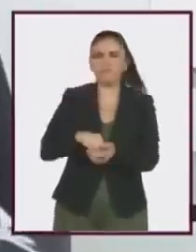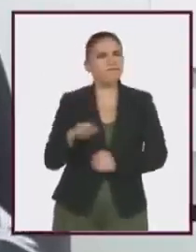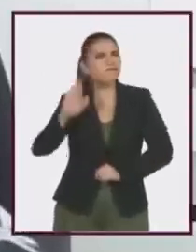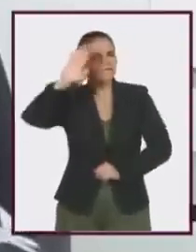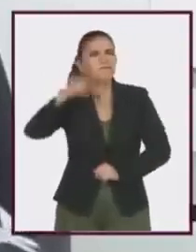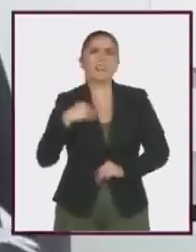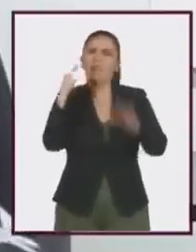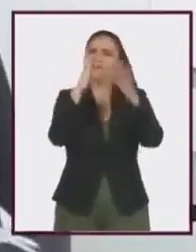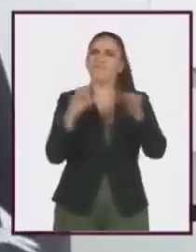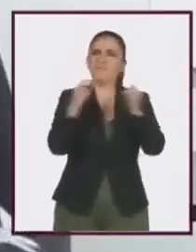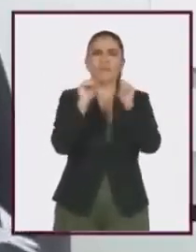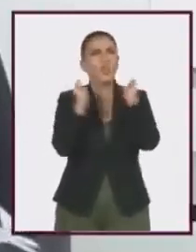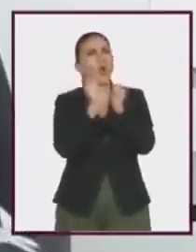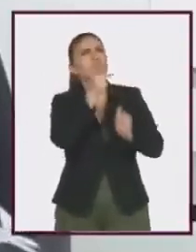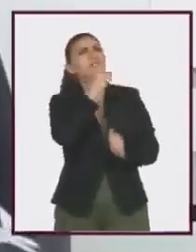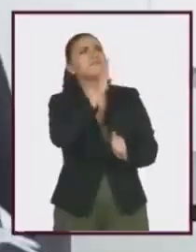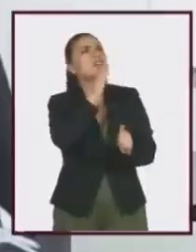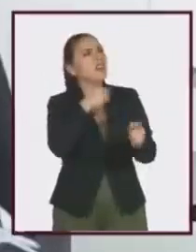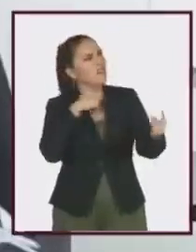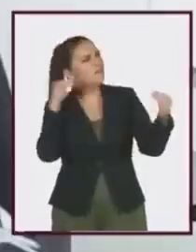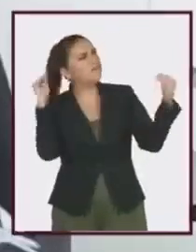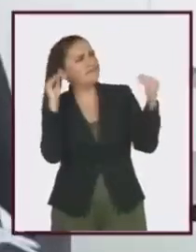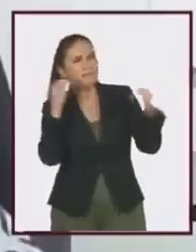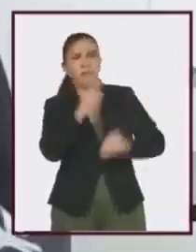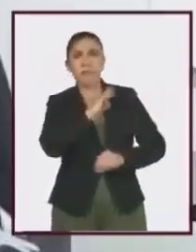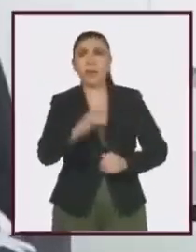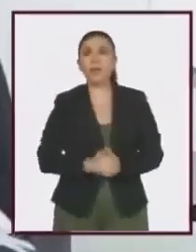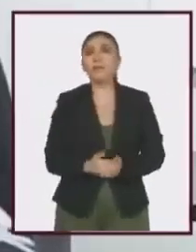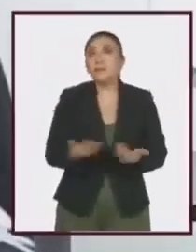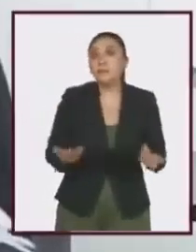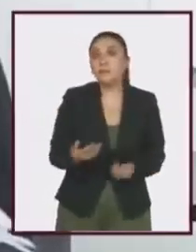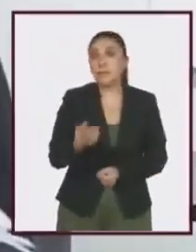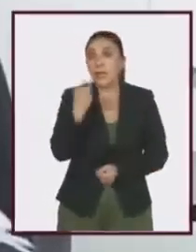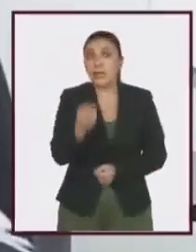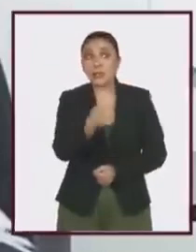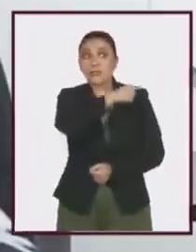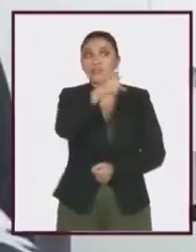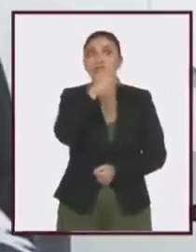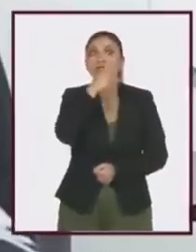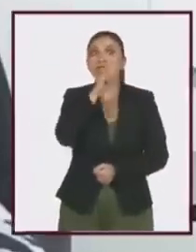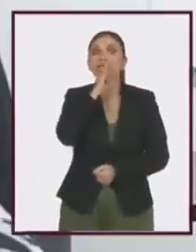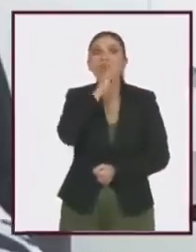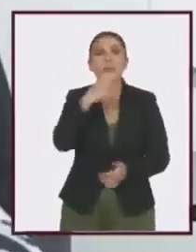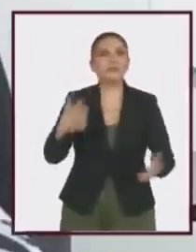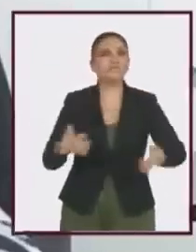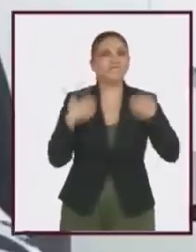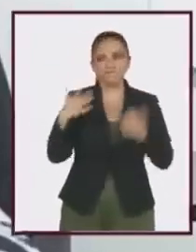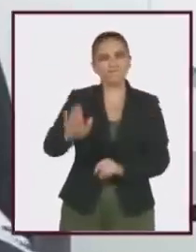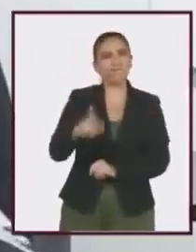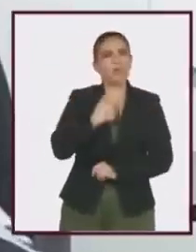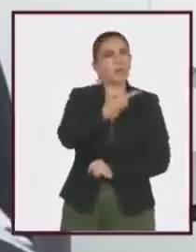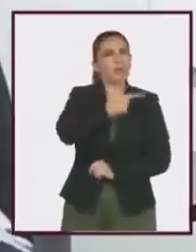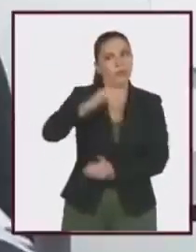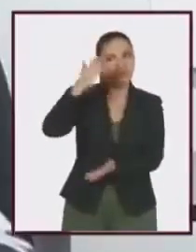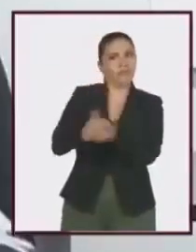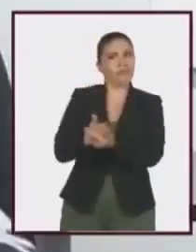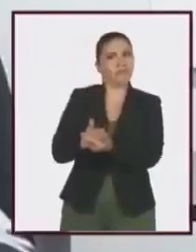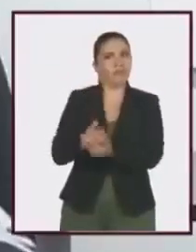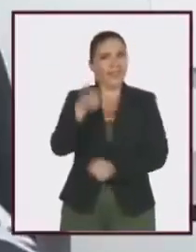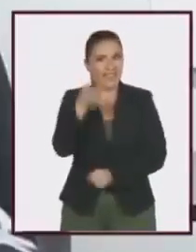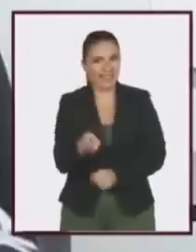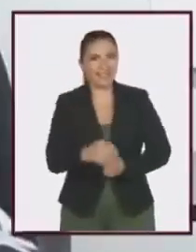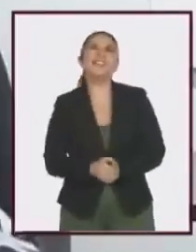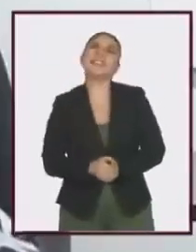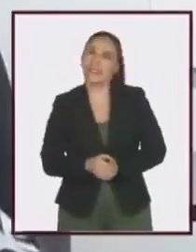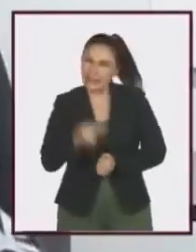los propios padres de familia y a lo mejor esto no es bien recibido dentro de las familias. Entonces se